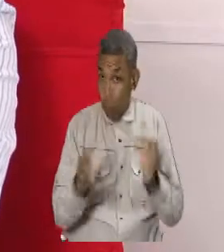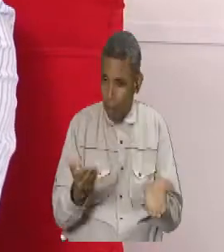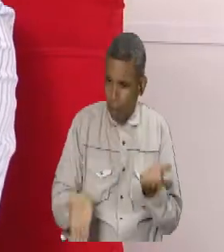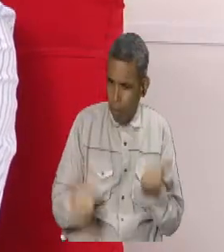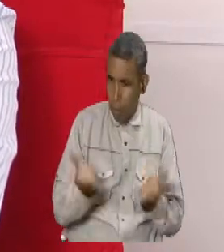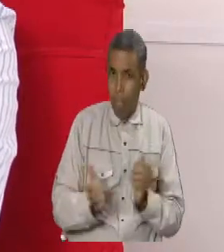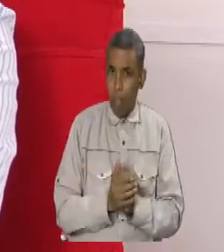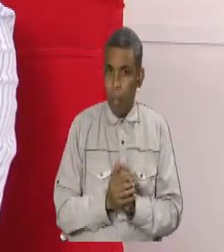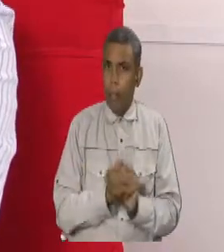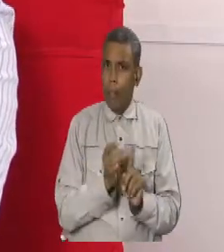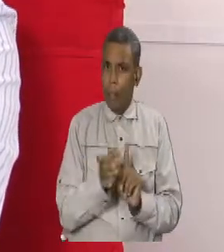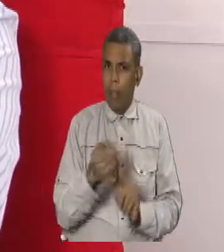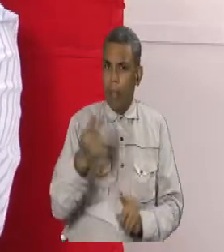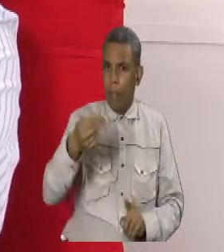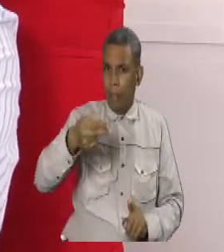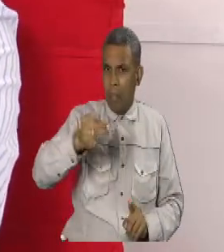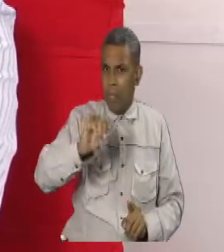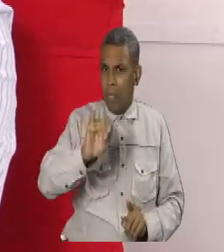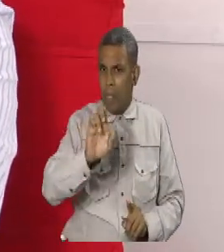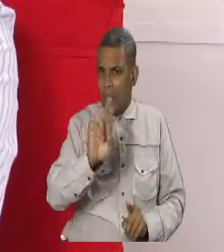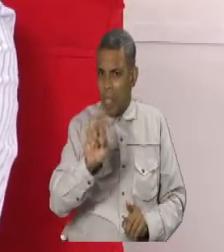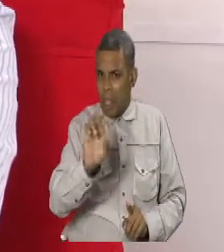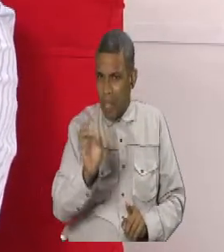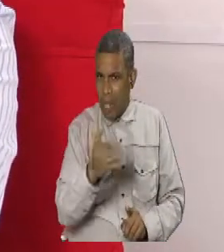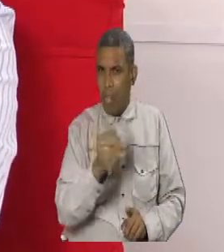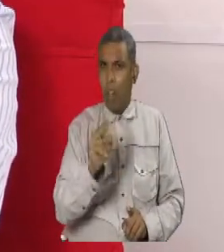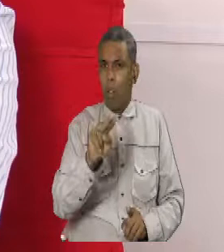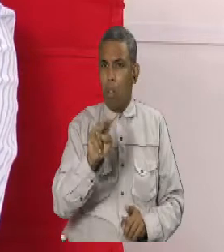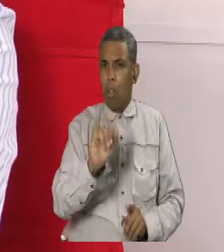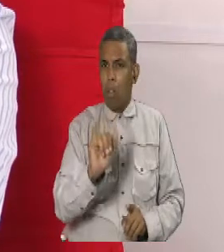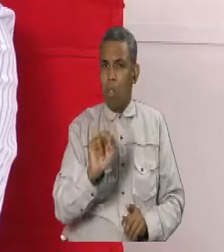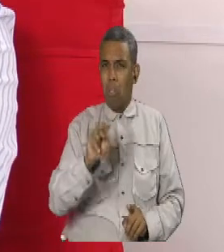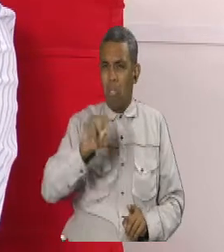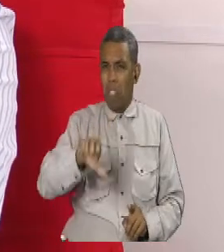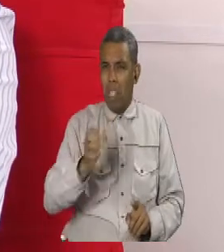en hierro. Rica en hierro, en zinc, en verdes.